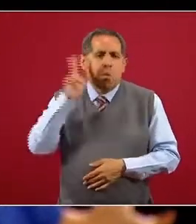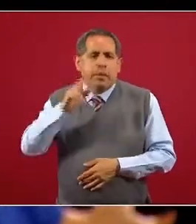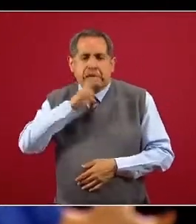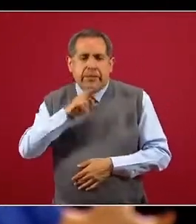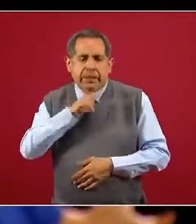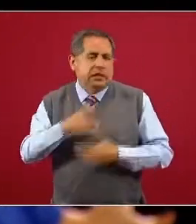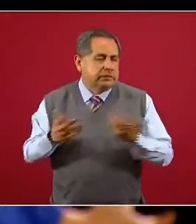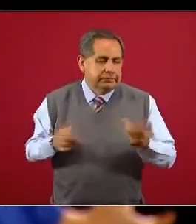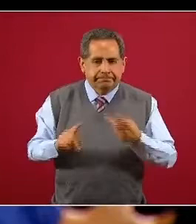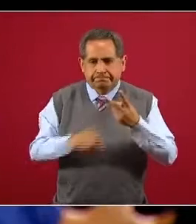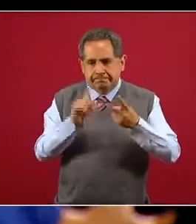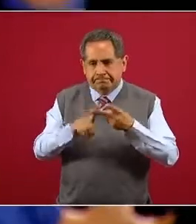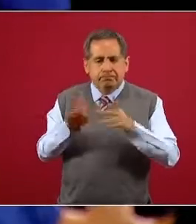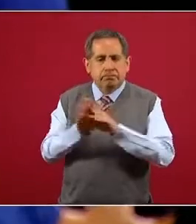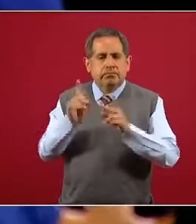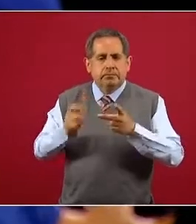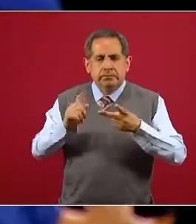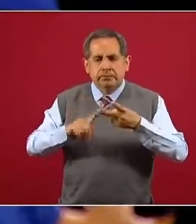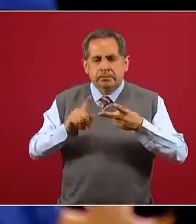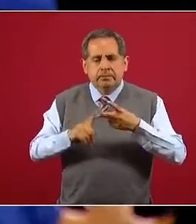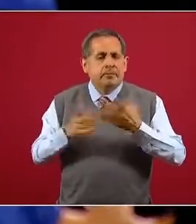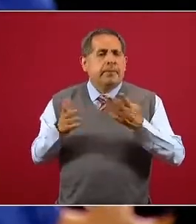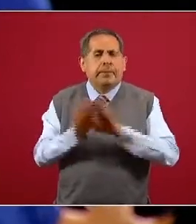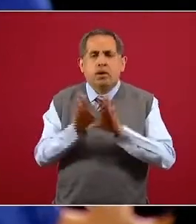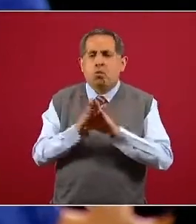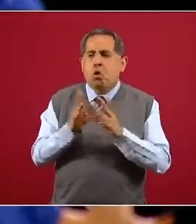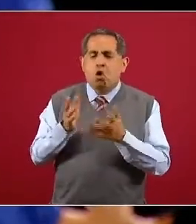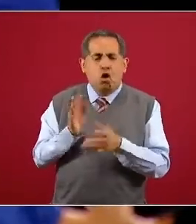una segunda pregunta que tiene que ver con esto, ¿cómo se